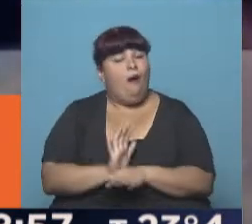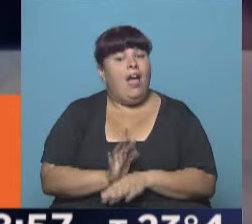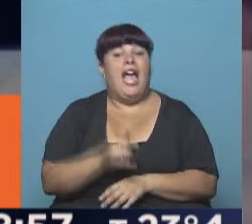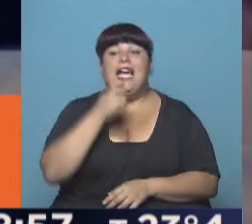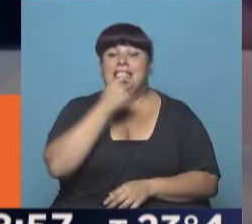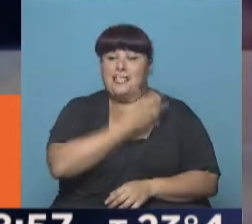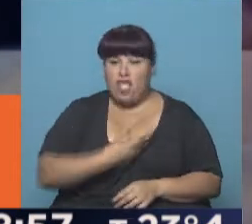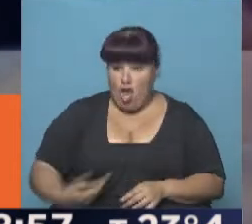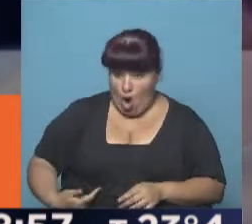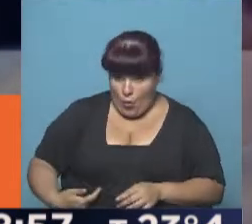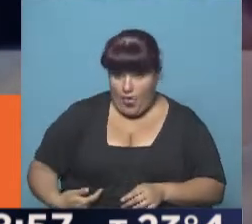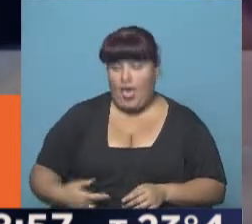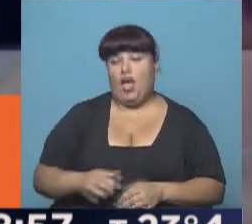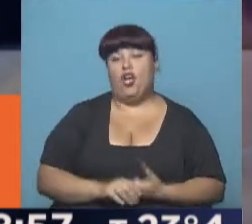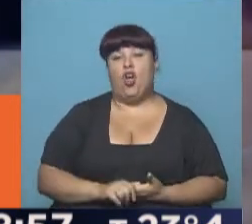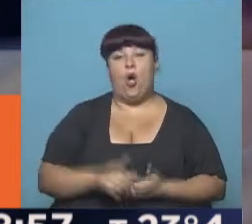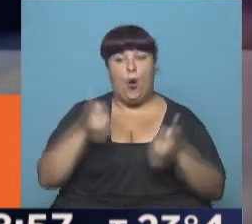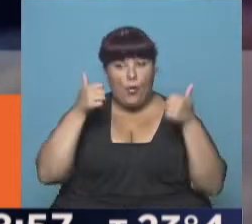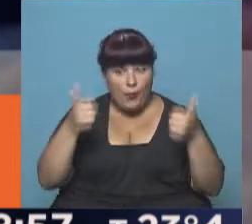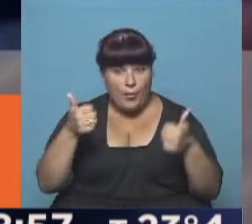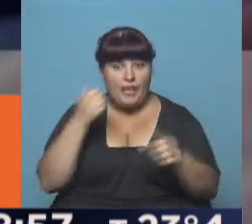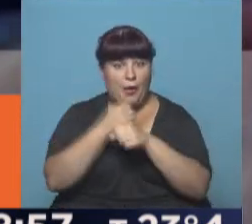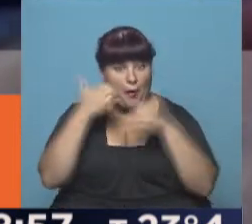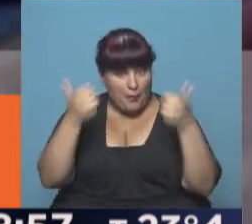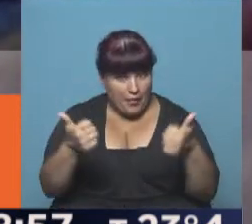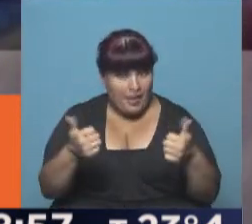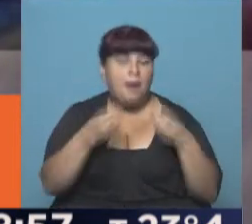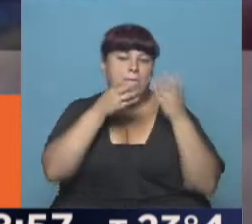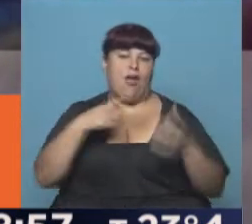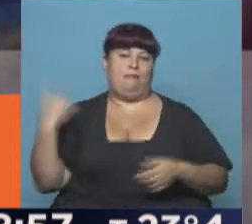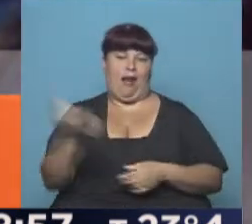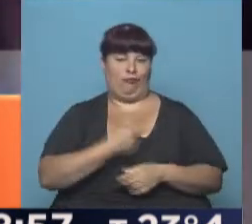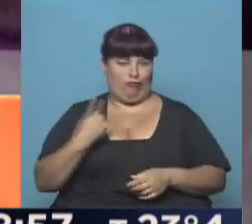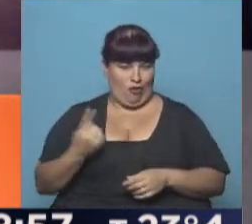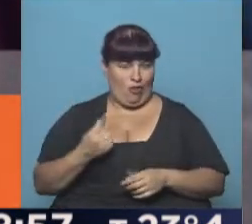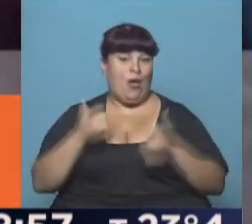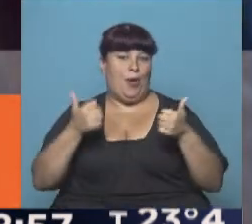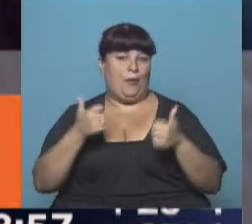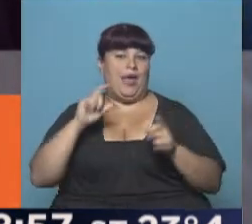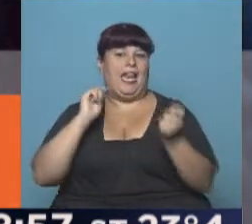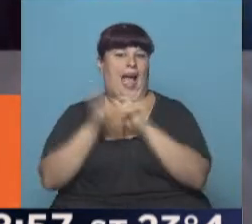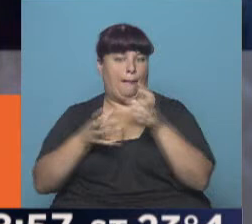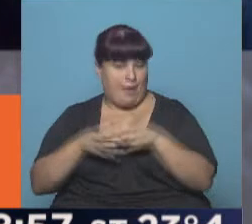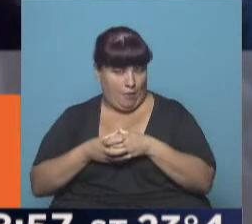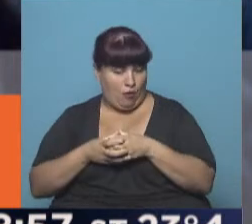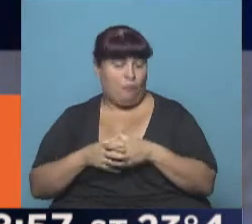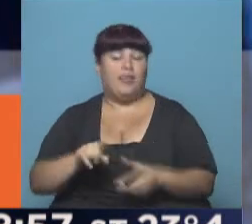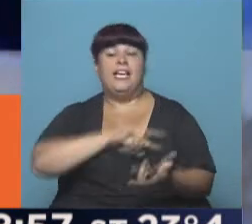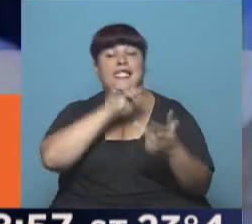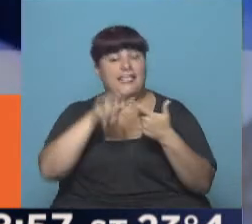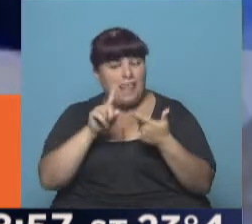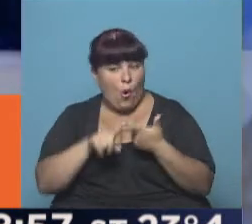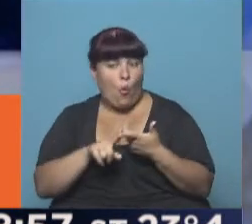el gobierno le va bien gobernando, le va bien a la sociedad y le va bien a Cambiemos. Y en segundo